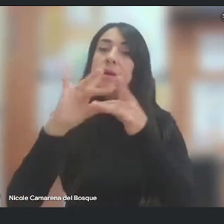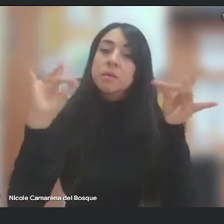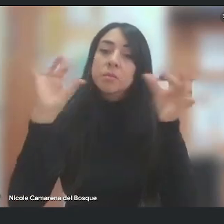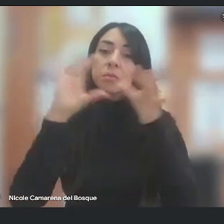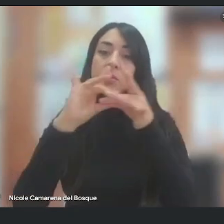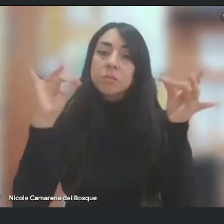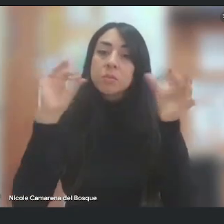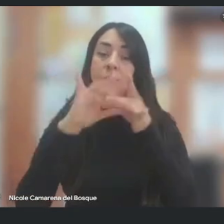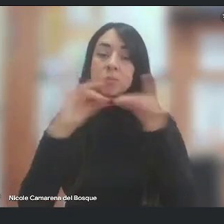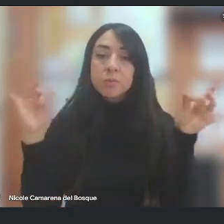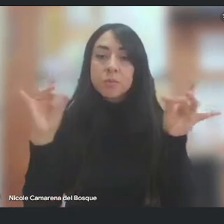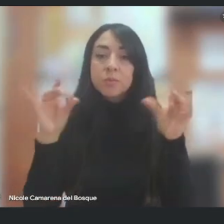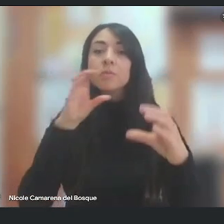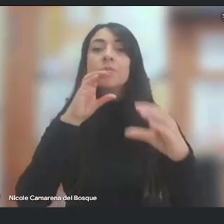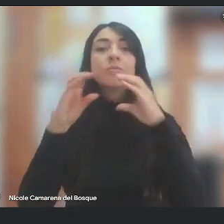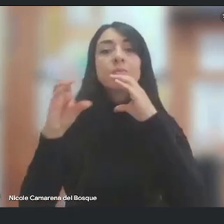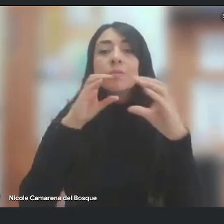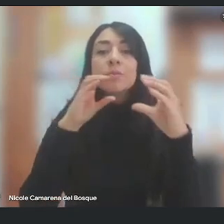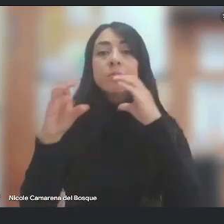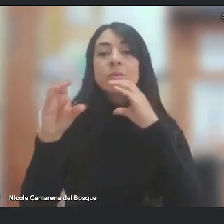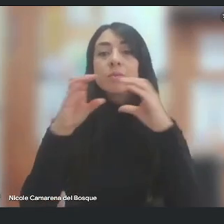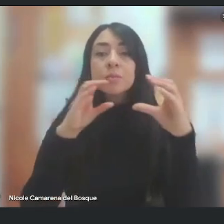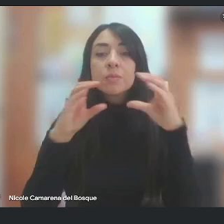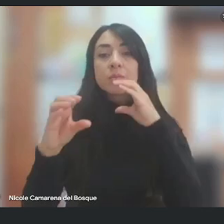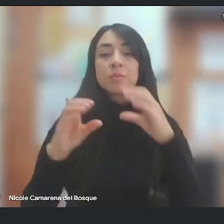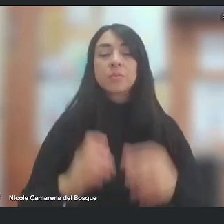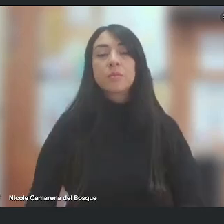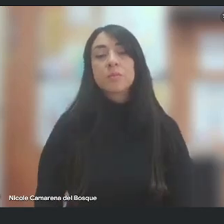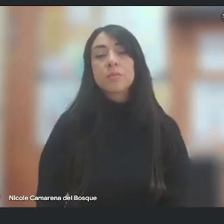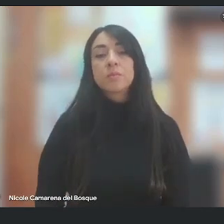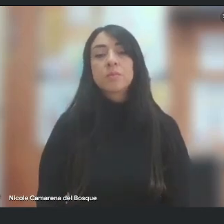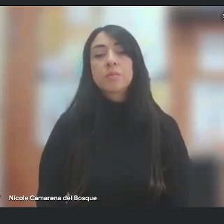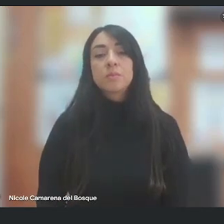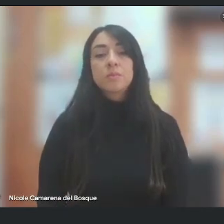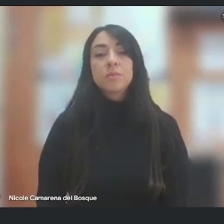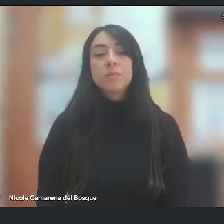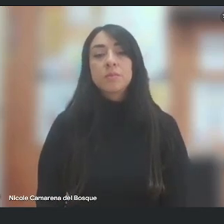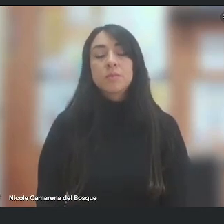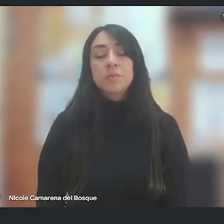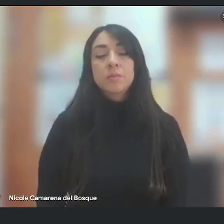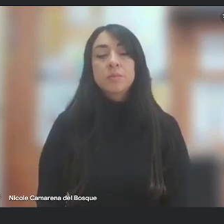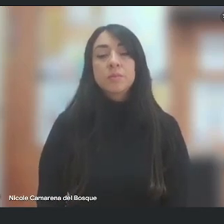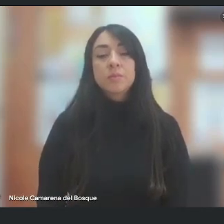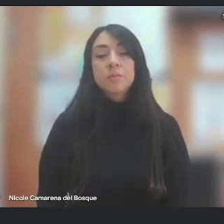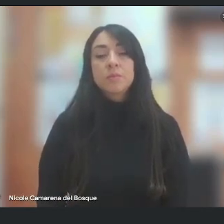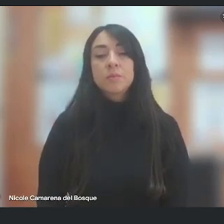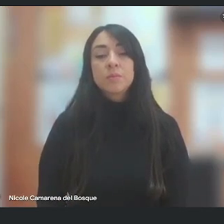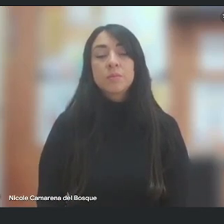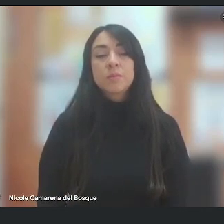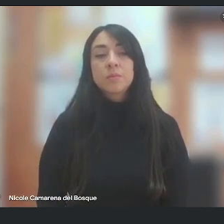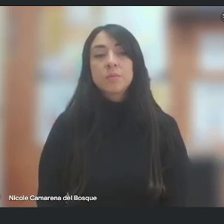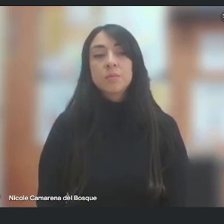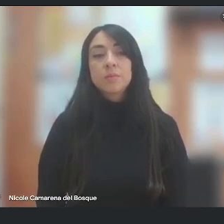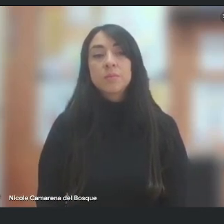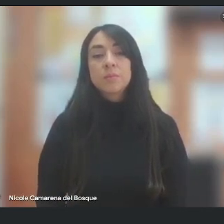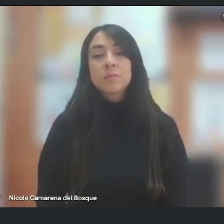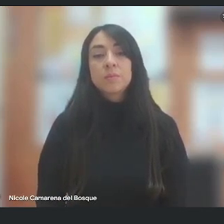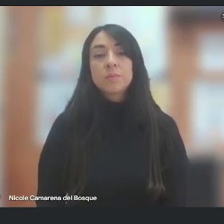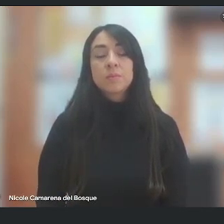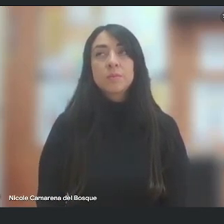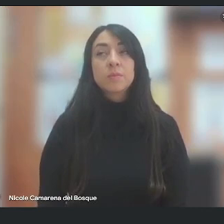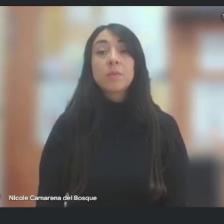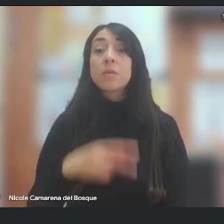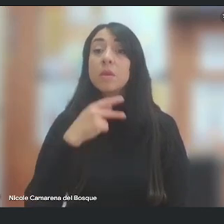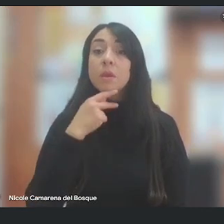que explicarle cómo es y no, otra vez, volvemos a lo mismo, no infantilizar. Hay que hablarles con la verdad, trabajar con la